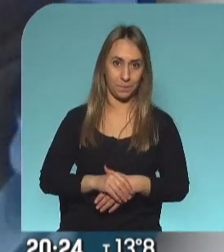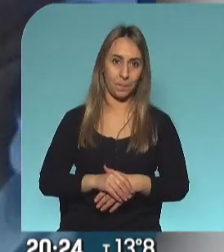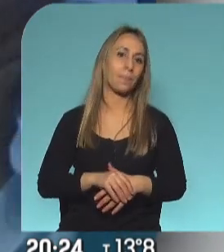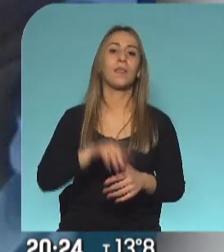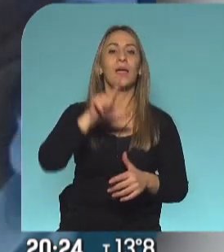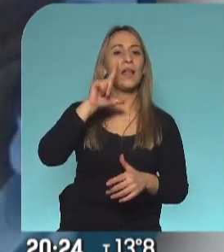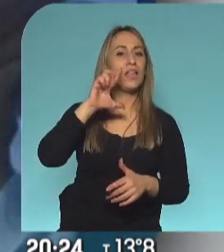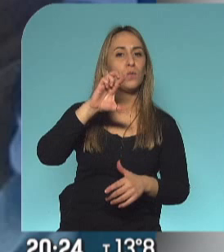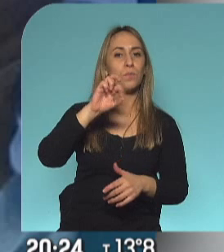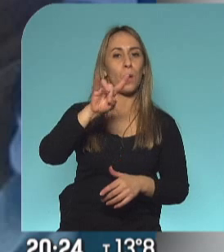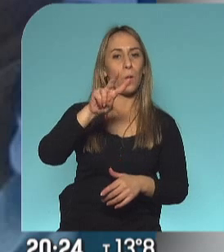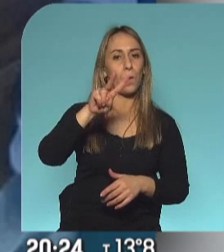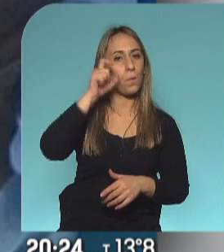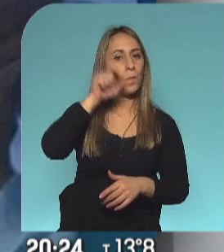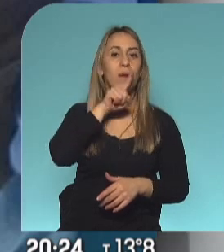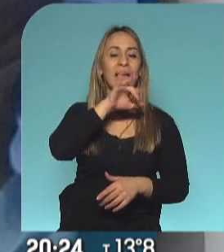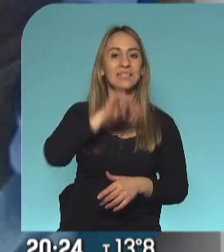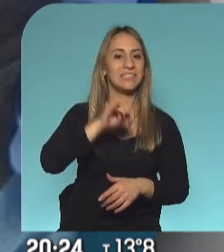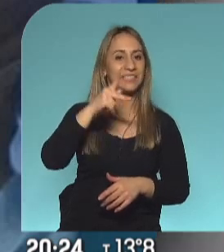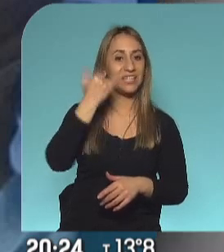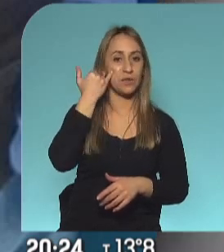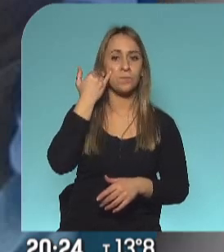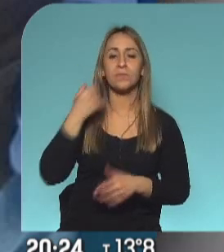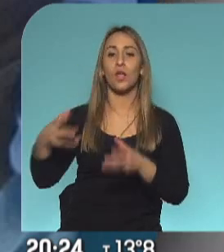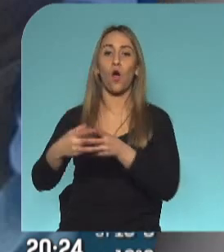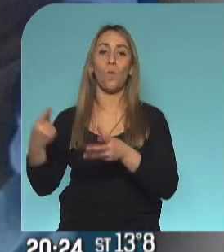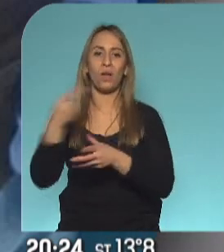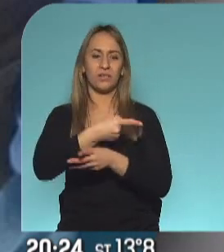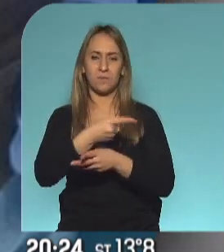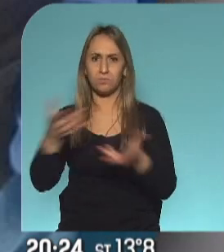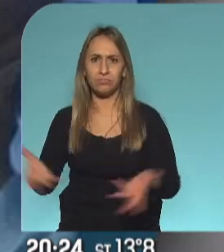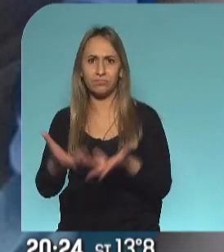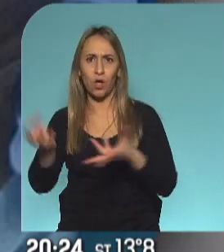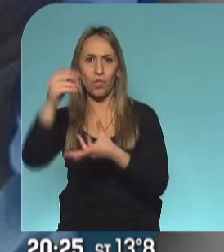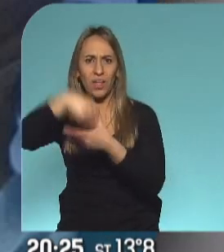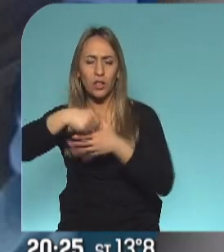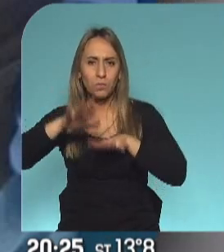Daniel Lipovetsky, la oposición no debe impulsar ni participar de la marcha.